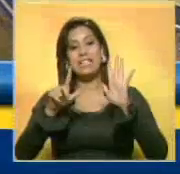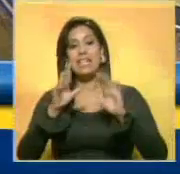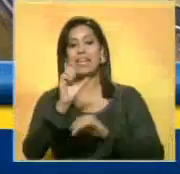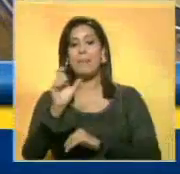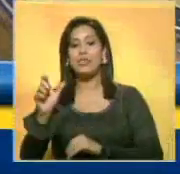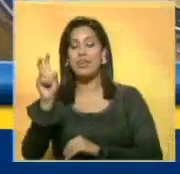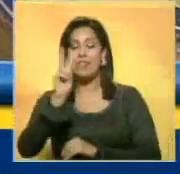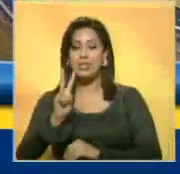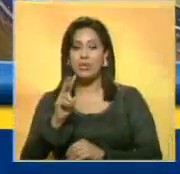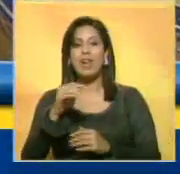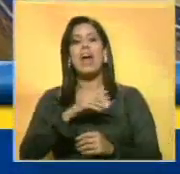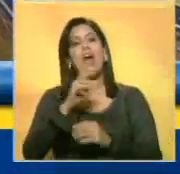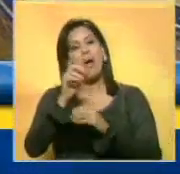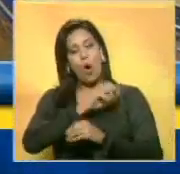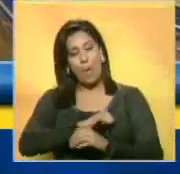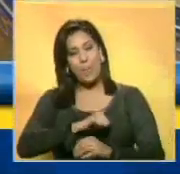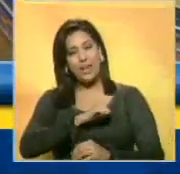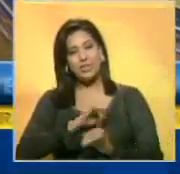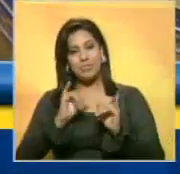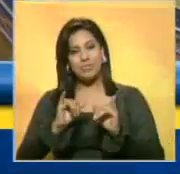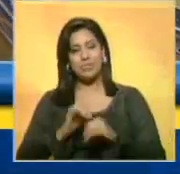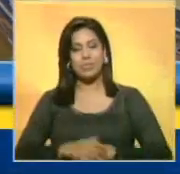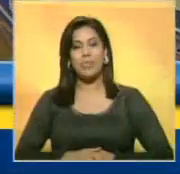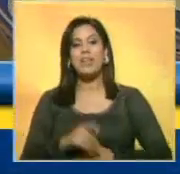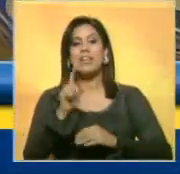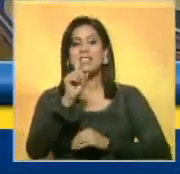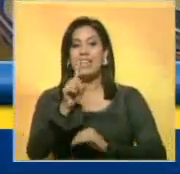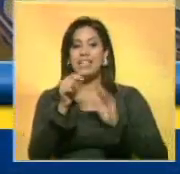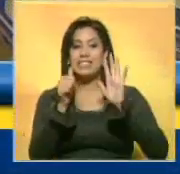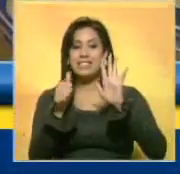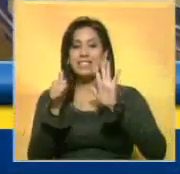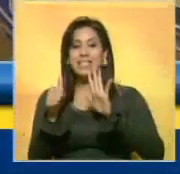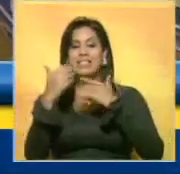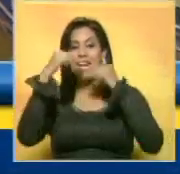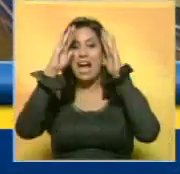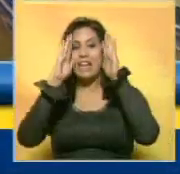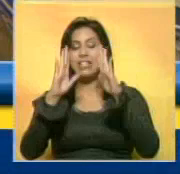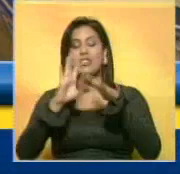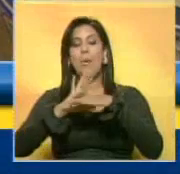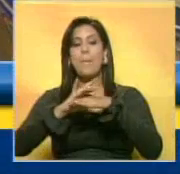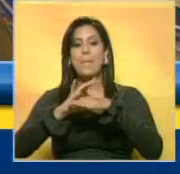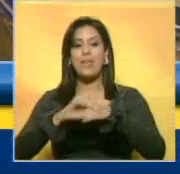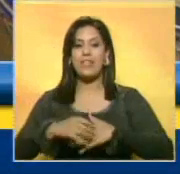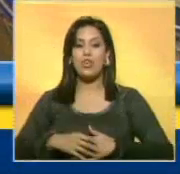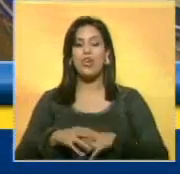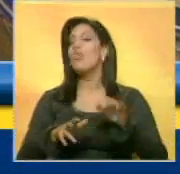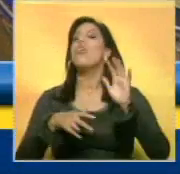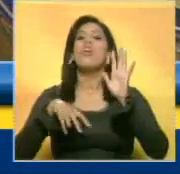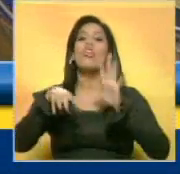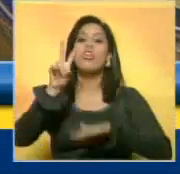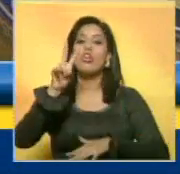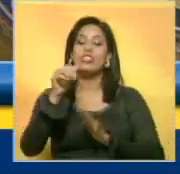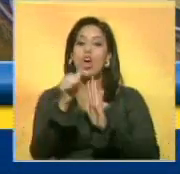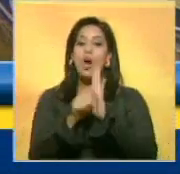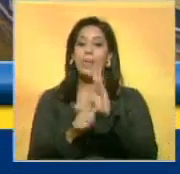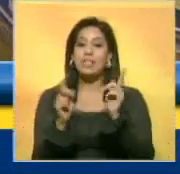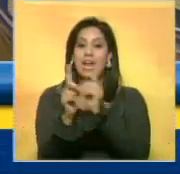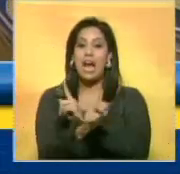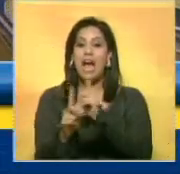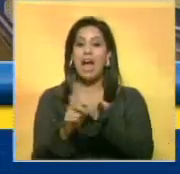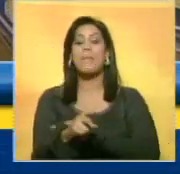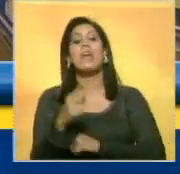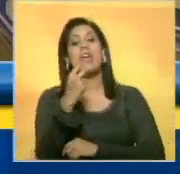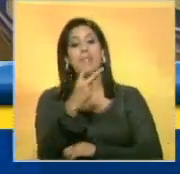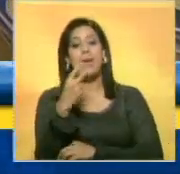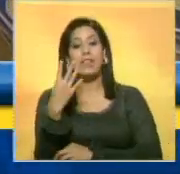venezolanas con prótesis PIP. Solamente 166 han sido atendidas por los médicos, 12 han sido operadas y